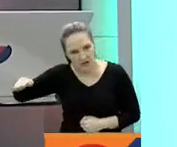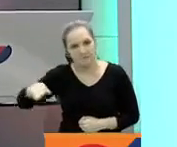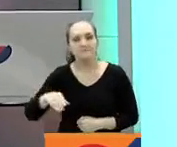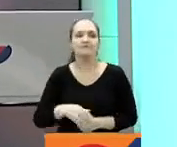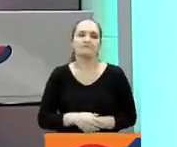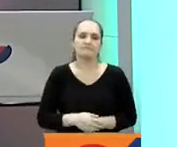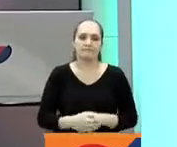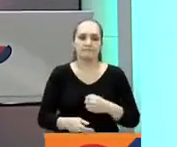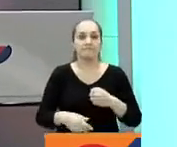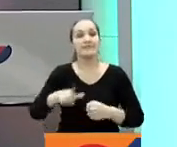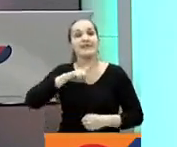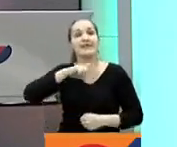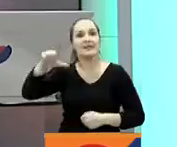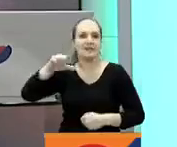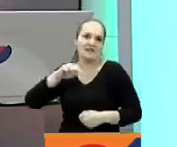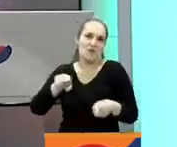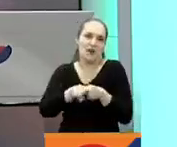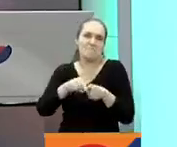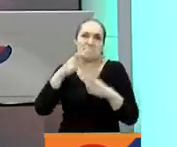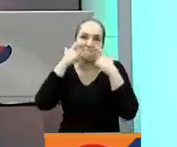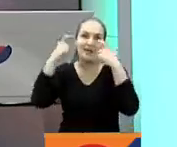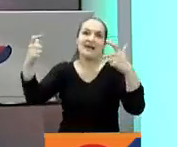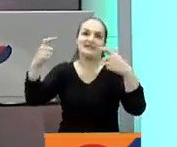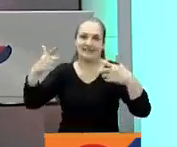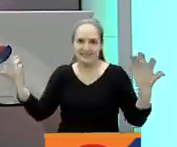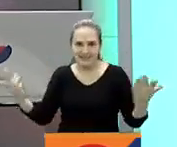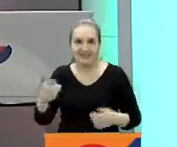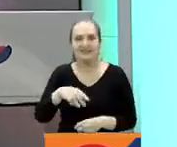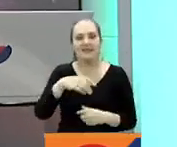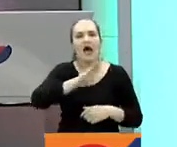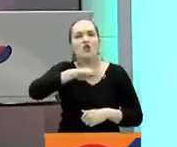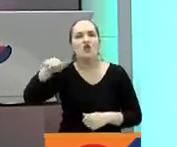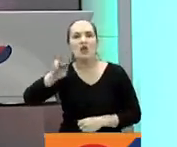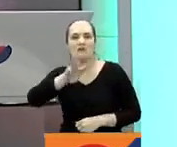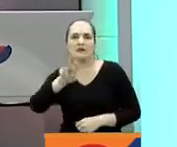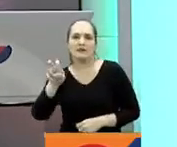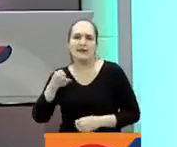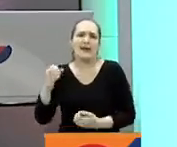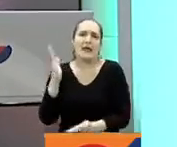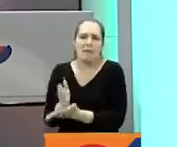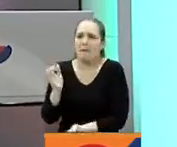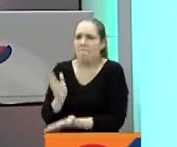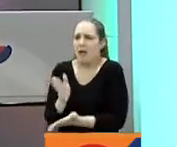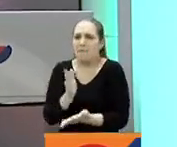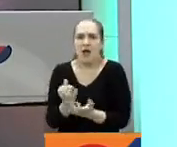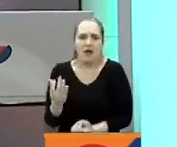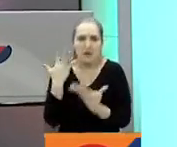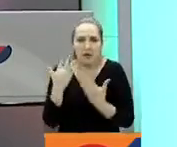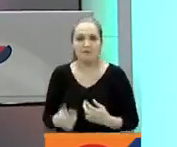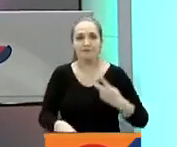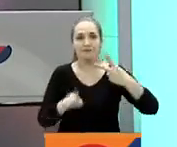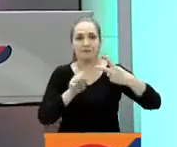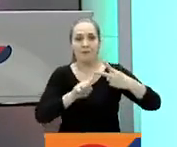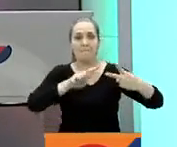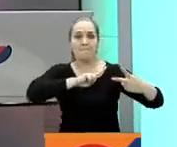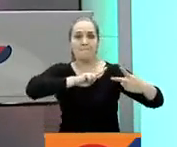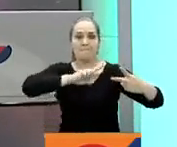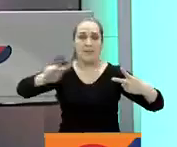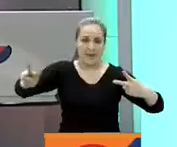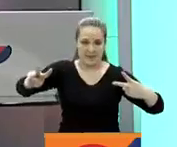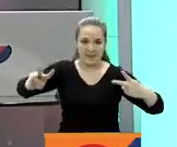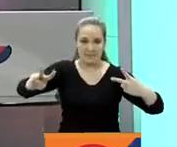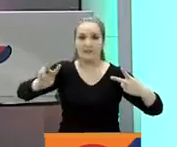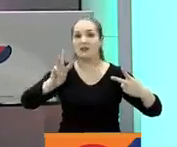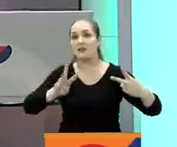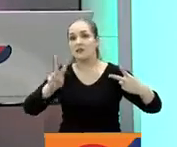Antioquia lidera este número de departamentos con 37 quemados. Le sigue Valle del Cauca con 32